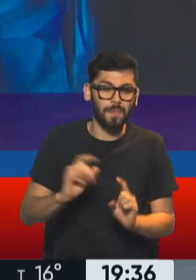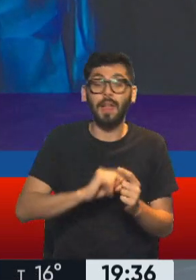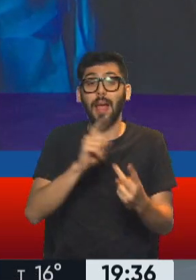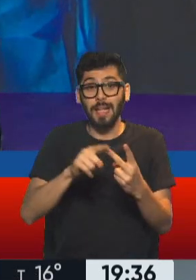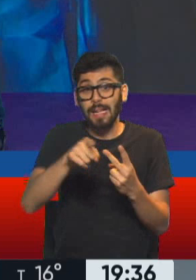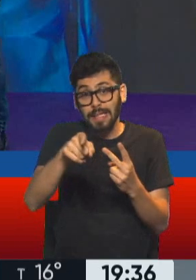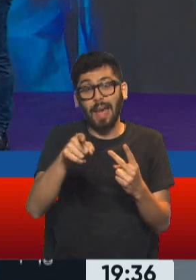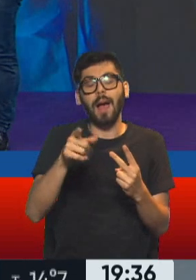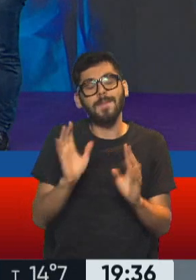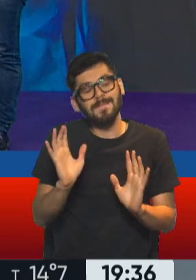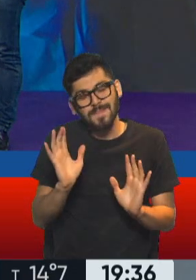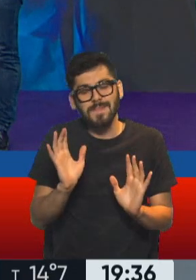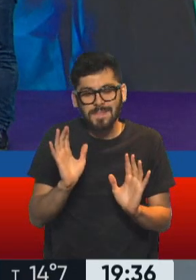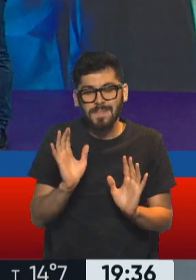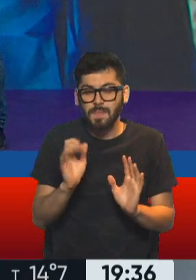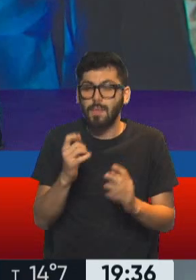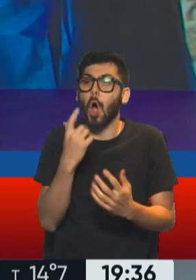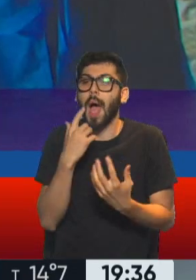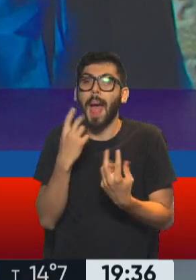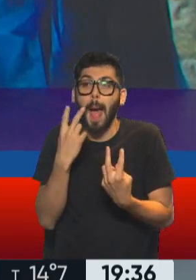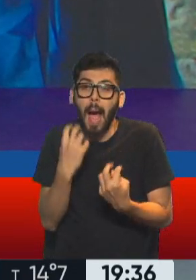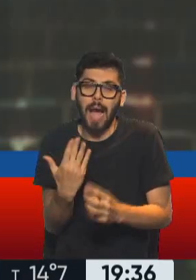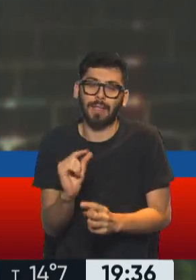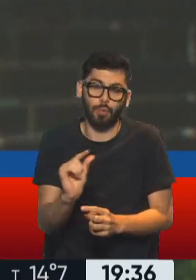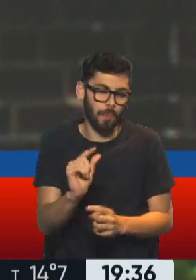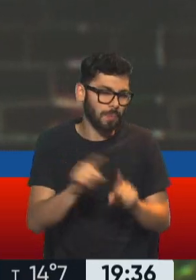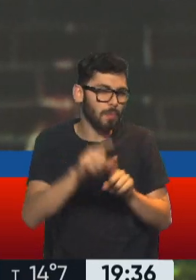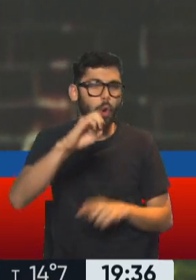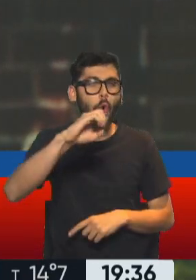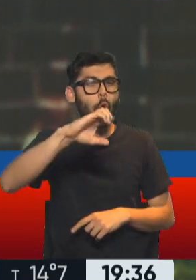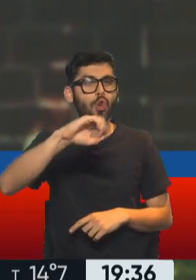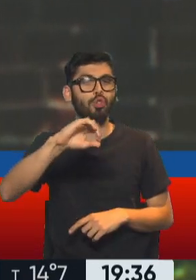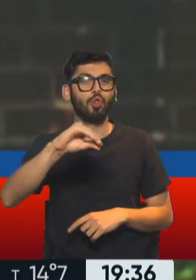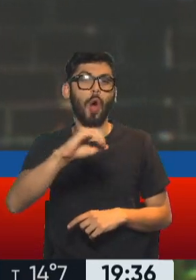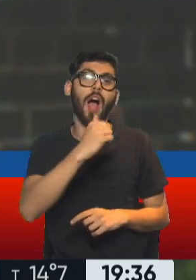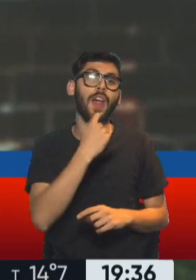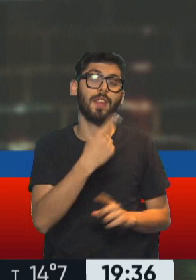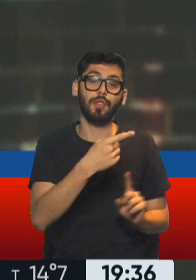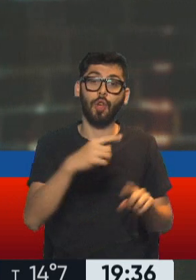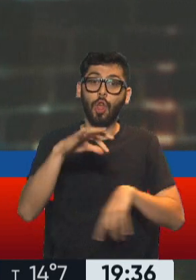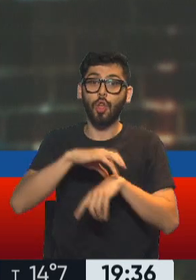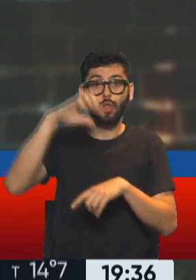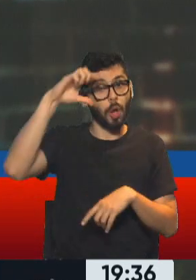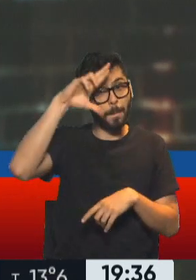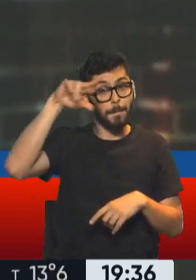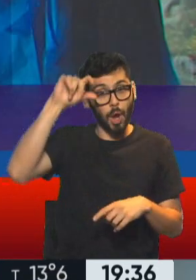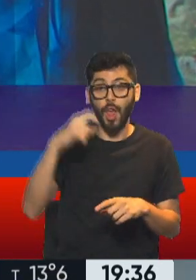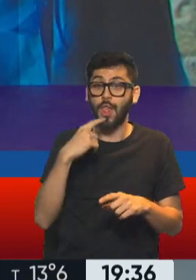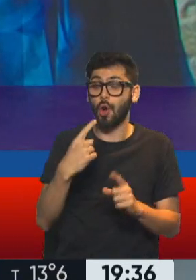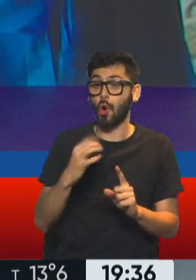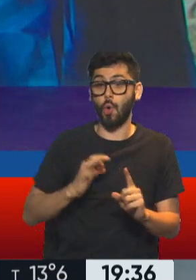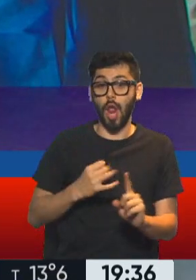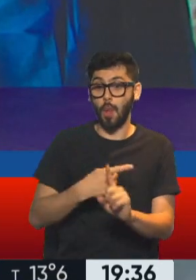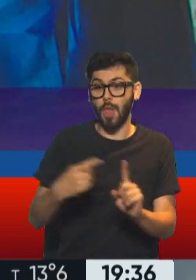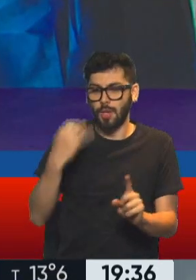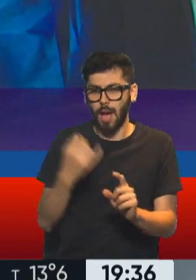tarde un poco más porque el estudio es más joven. Y es cierto lo que dice Diego Ochoa. Hace un año y medio el doctor Perrone dijo, antes de fin de año la vacuna está en Argentina, antes de fin de